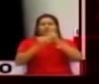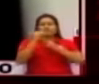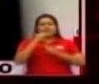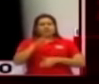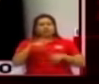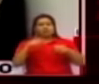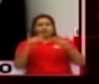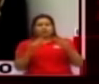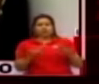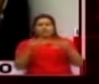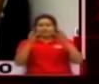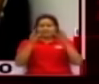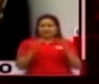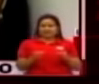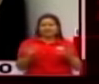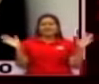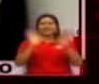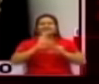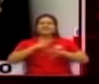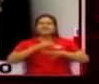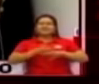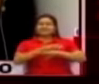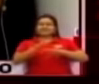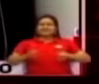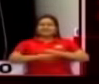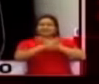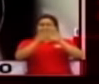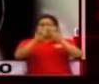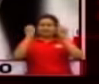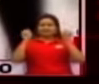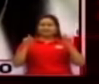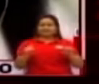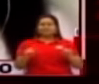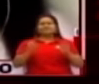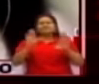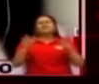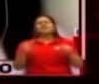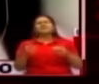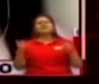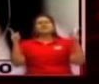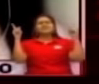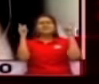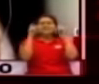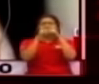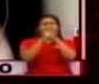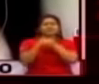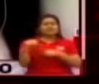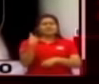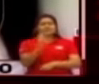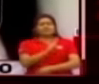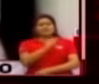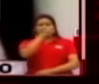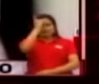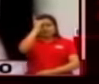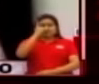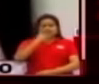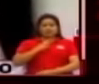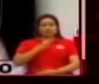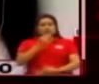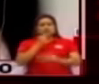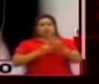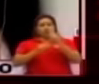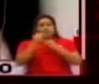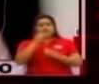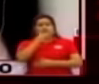Pero Ana, bienvenida, buenos días. La primera pregunta, ¿por qué es tan difícil cuando nosotros tomamos la decisión de mejorar esos